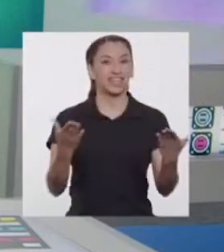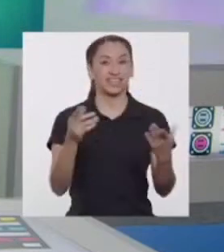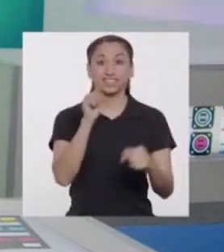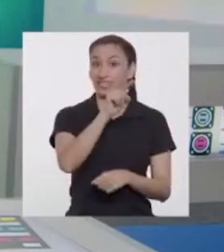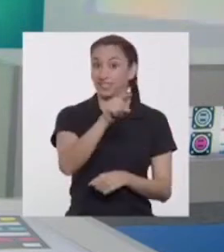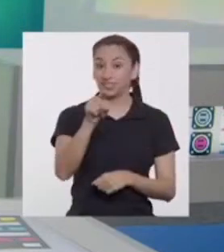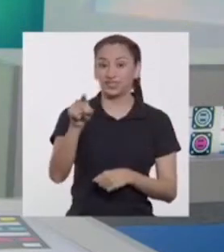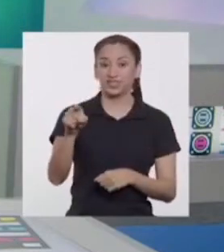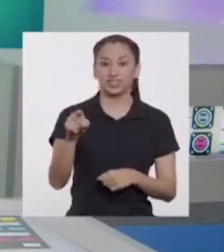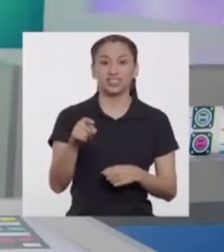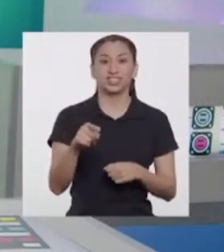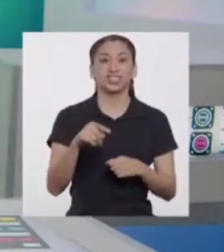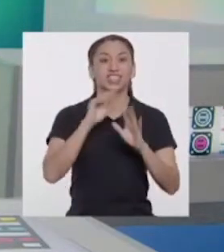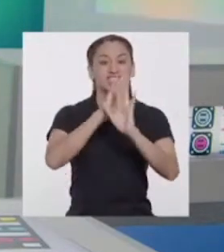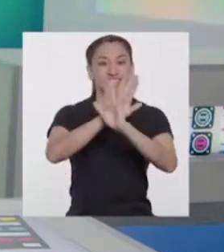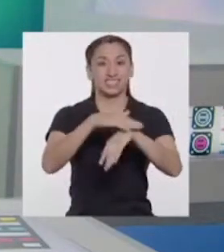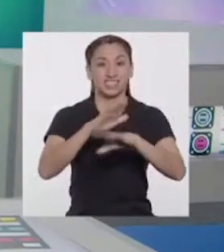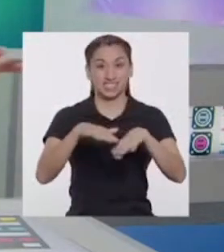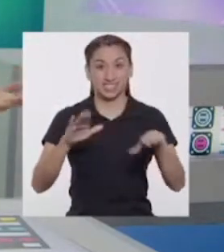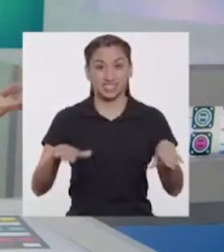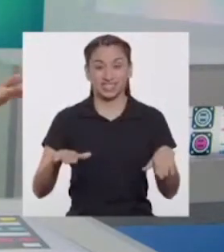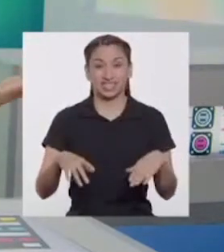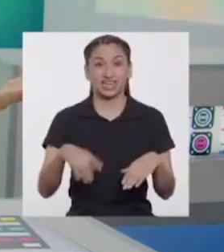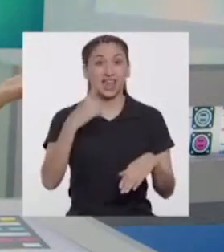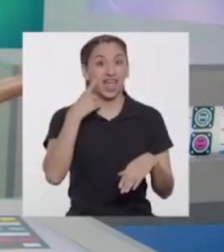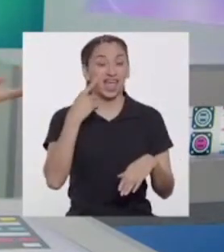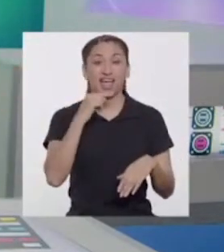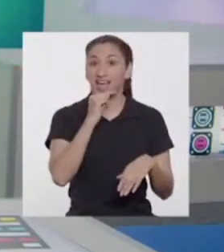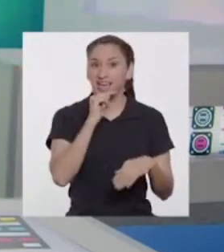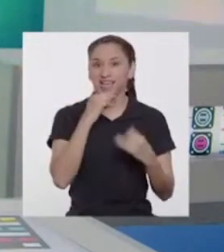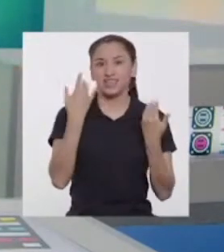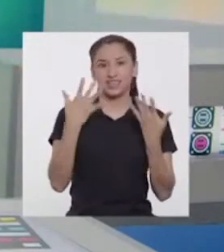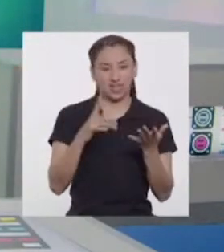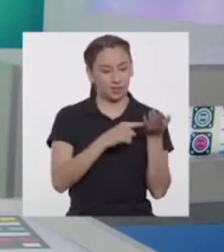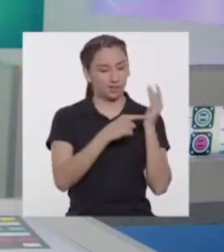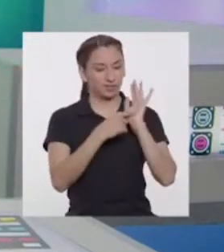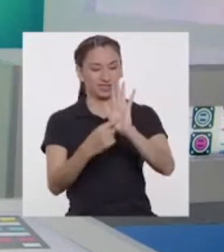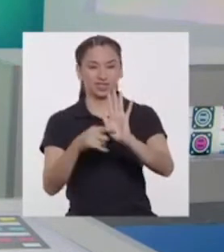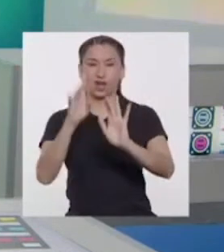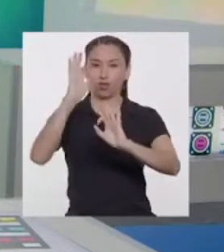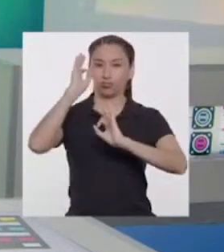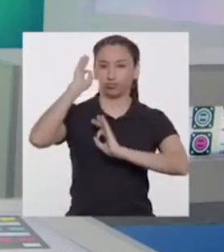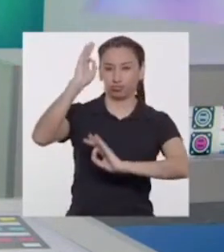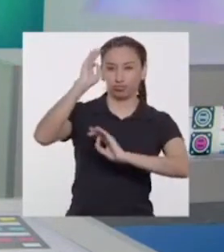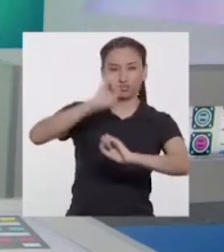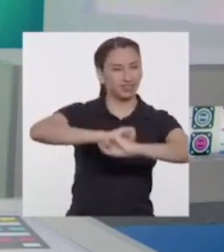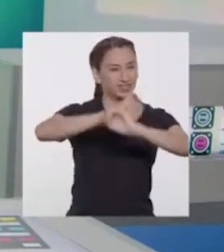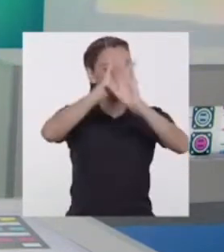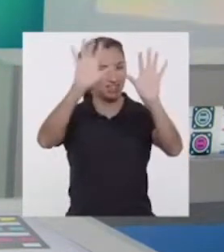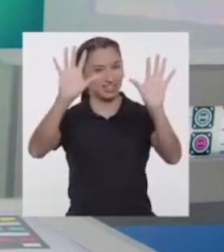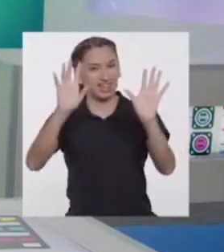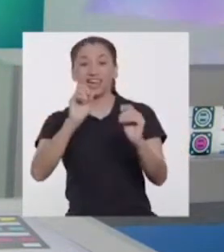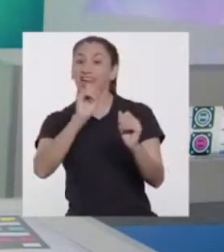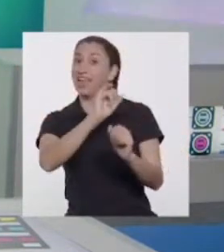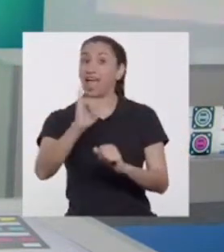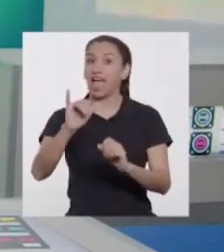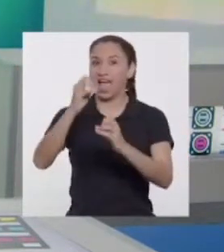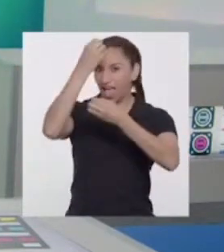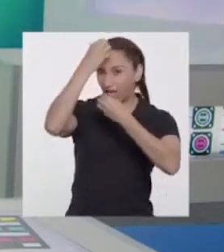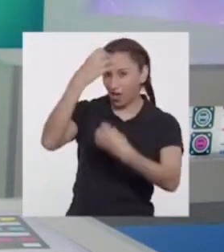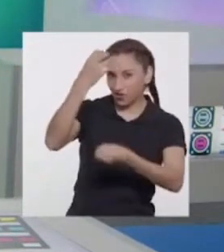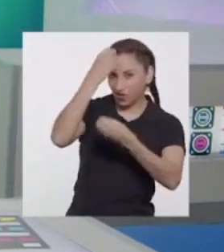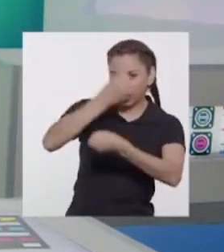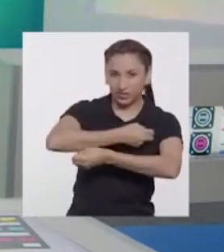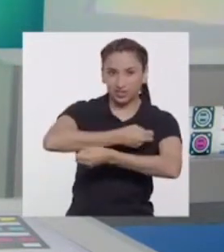¡Gracias a ustedes! ¡Las niñas y los niños presentarán una exposición clara e